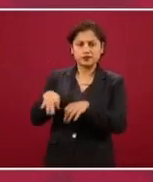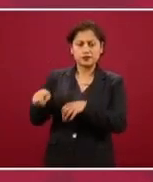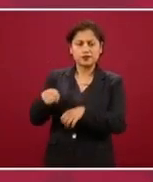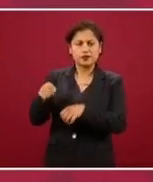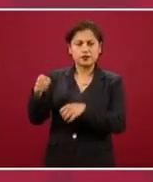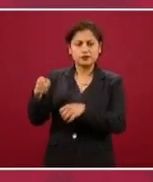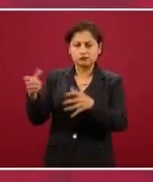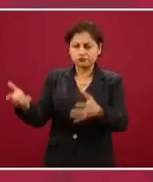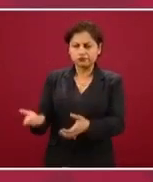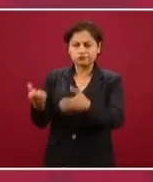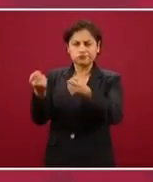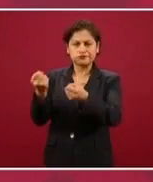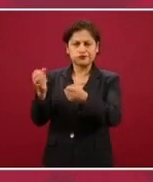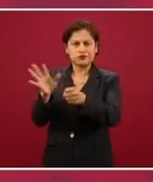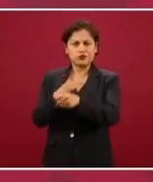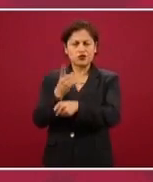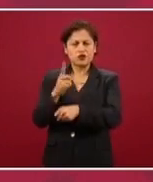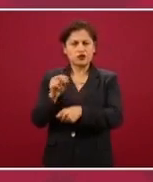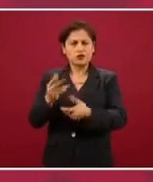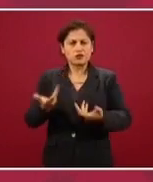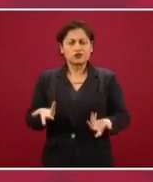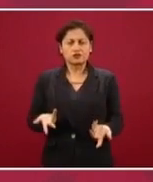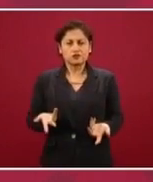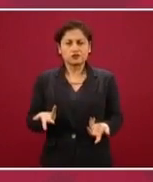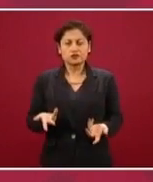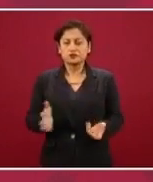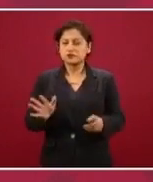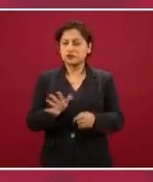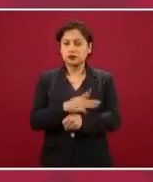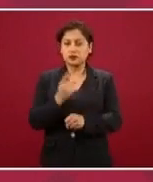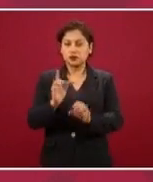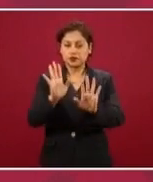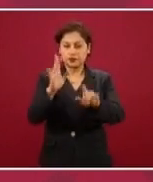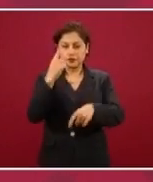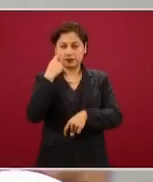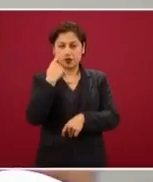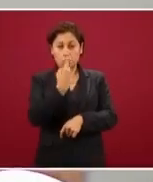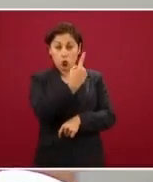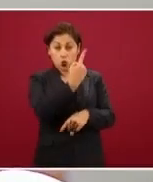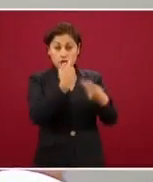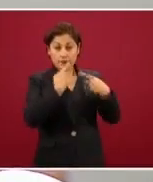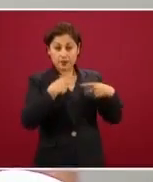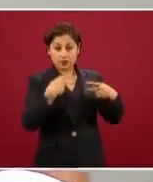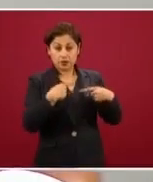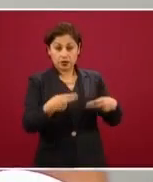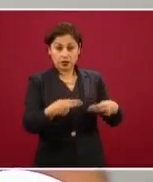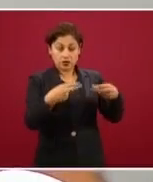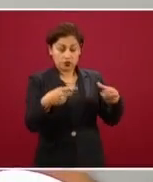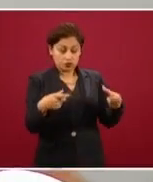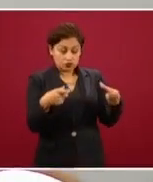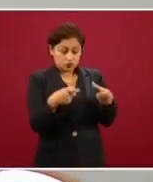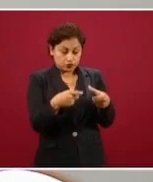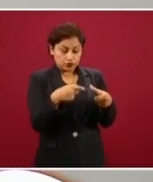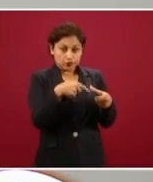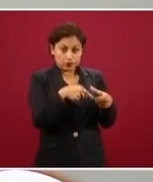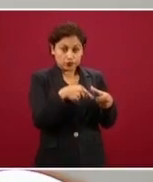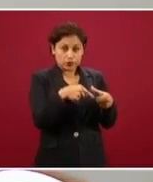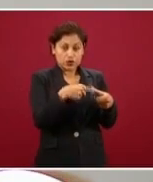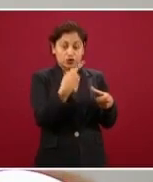¿Por qué si un pequeño comerciante quiebra,